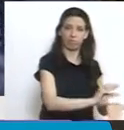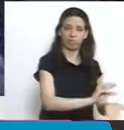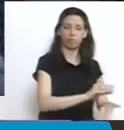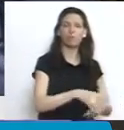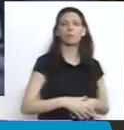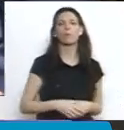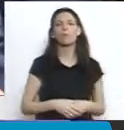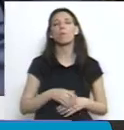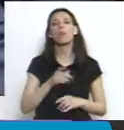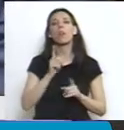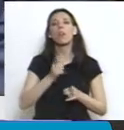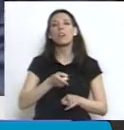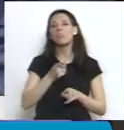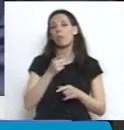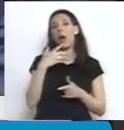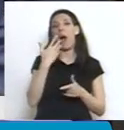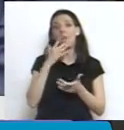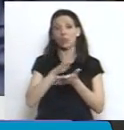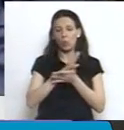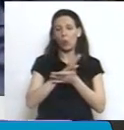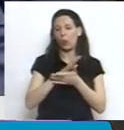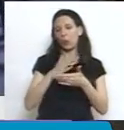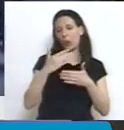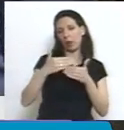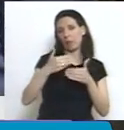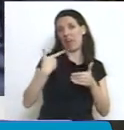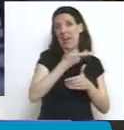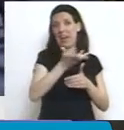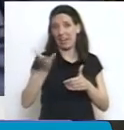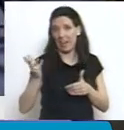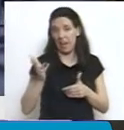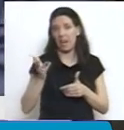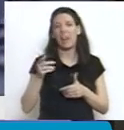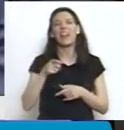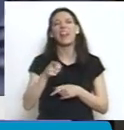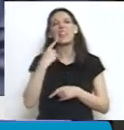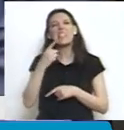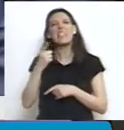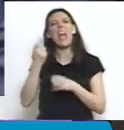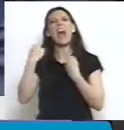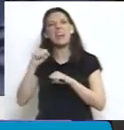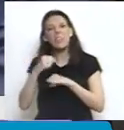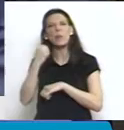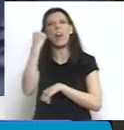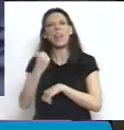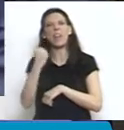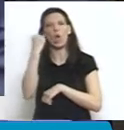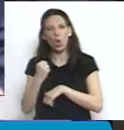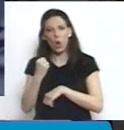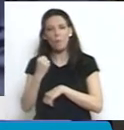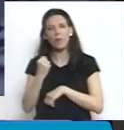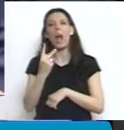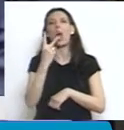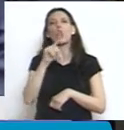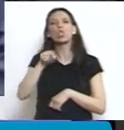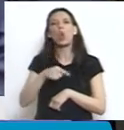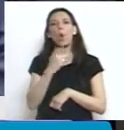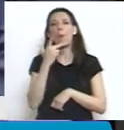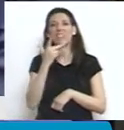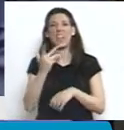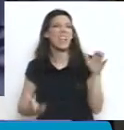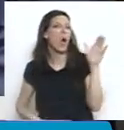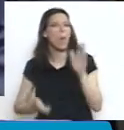Las proyecciones macro estiman que el año 2015 terminará con un crecimiento de la actividad económica del 2,3% en